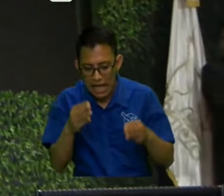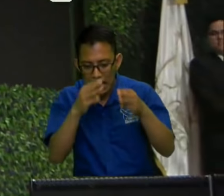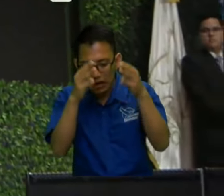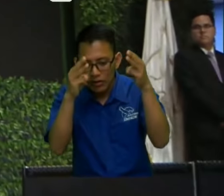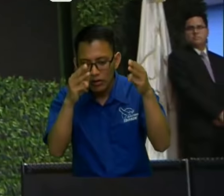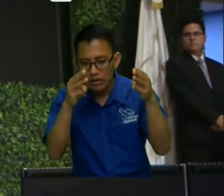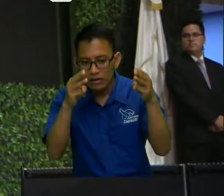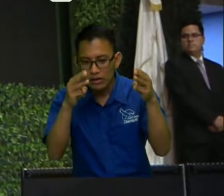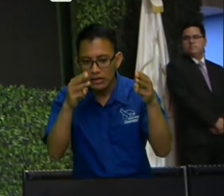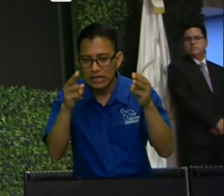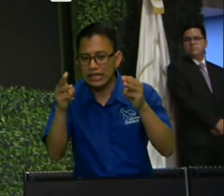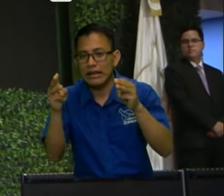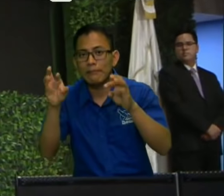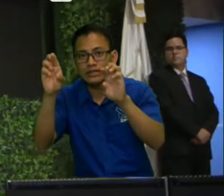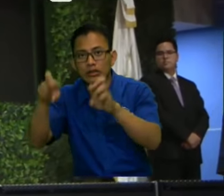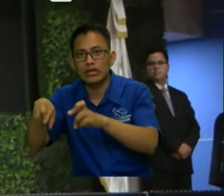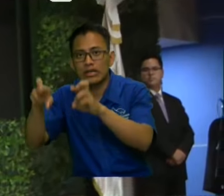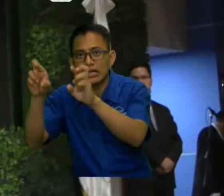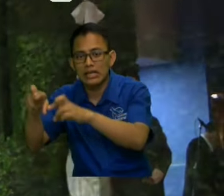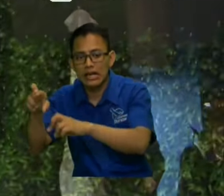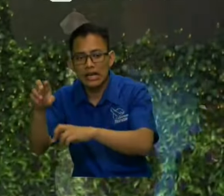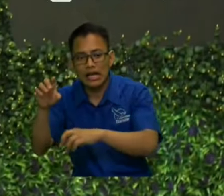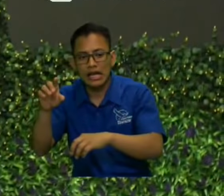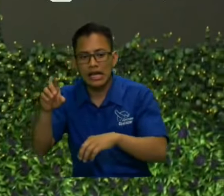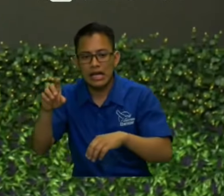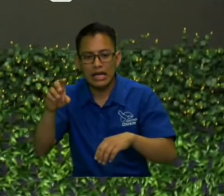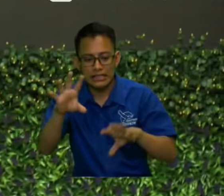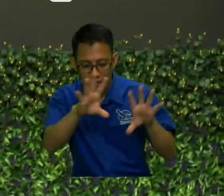Se convirtió, se lo he oído como 10 veces.